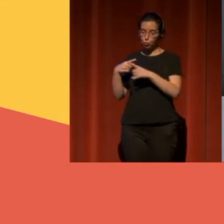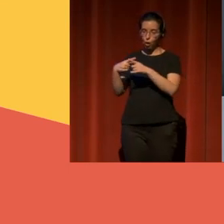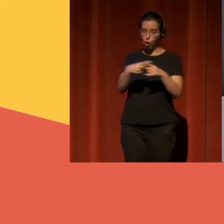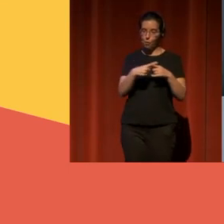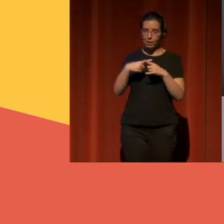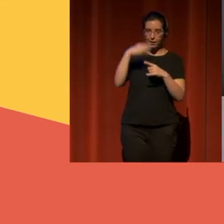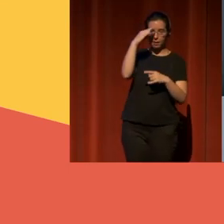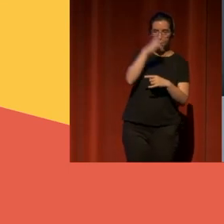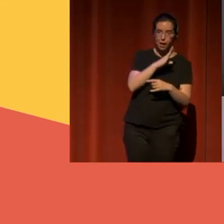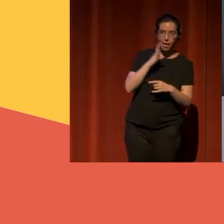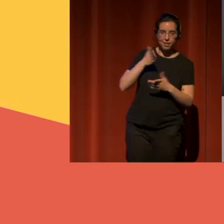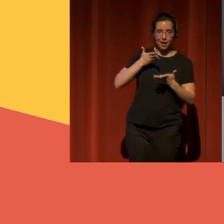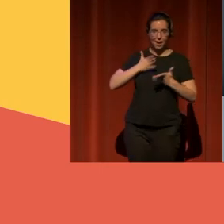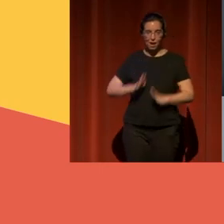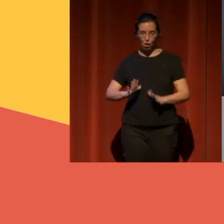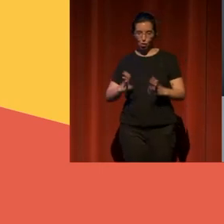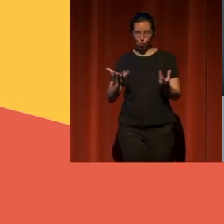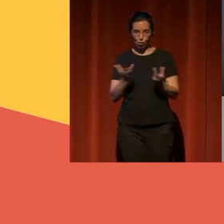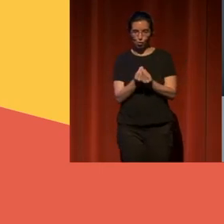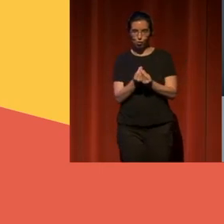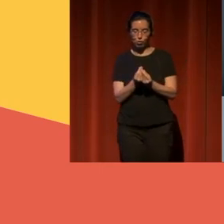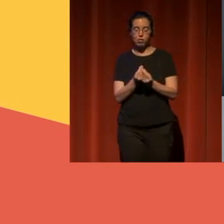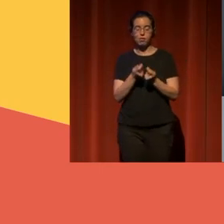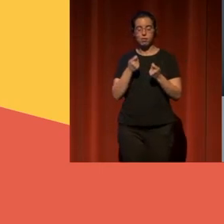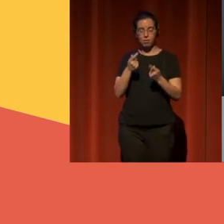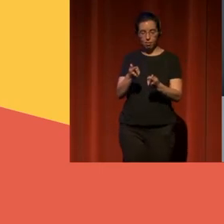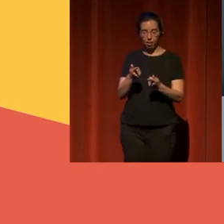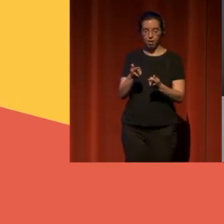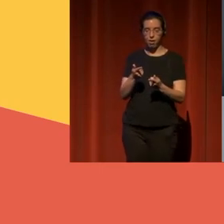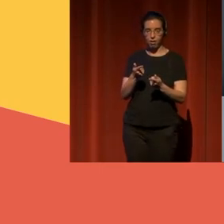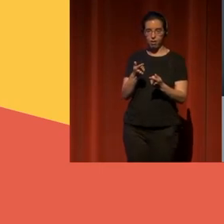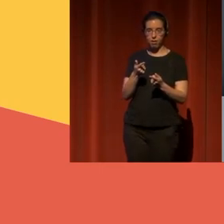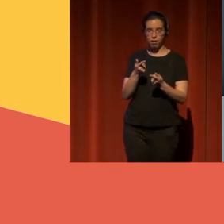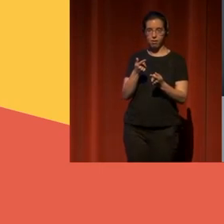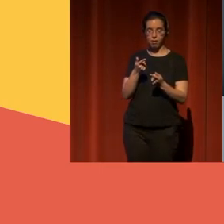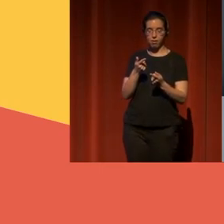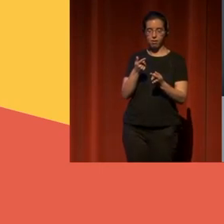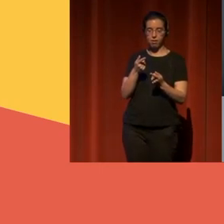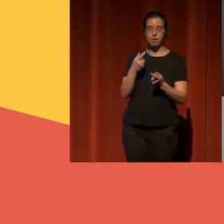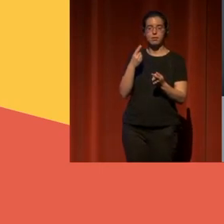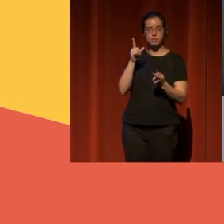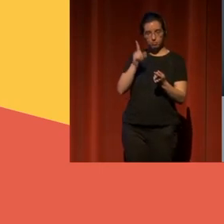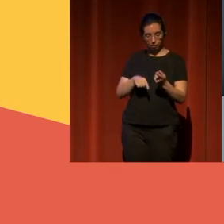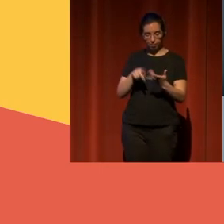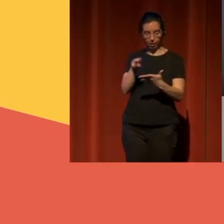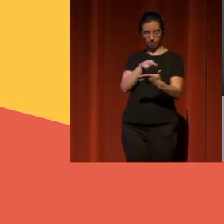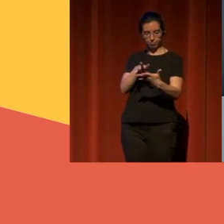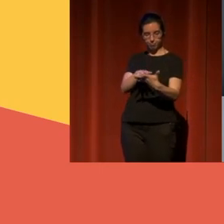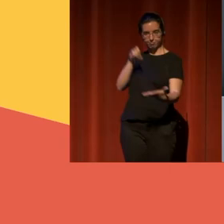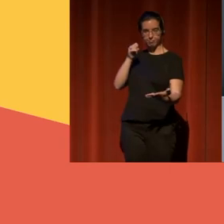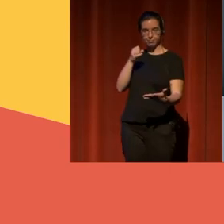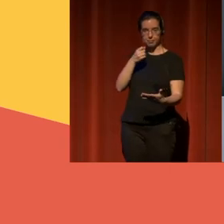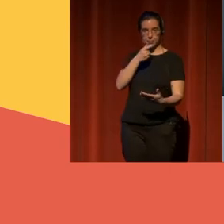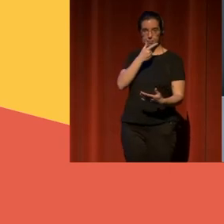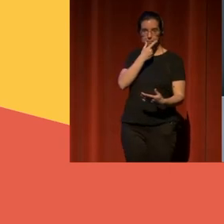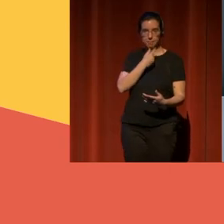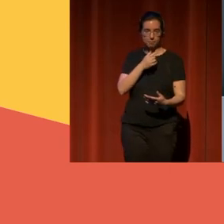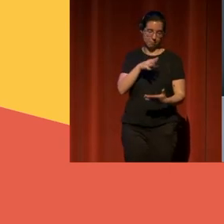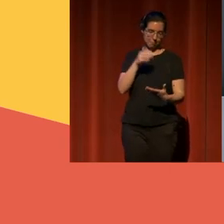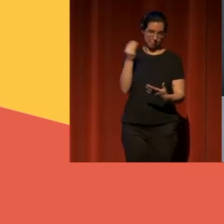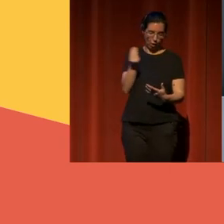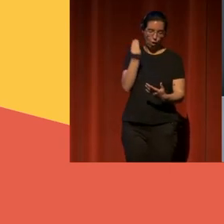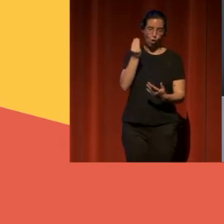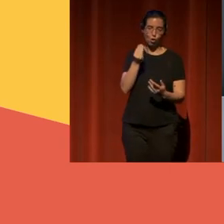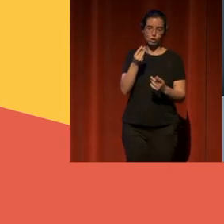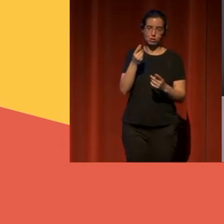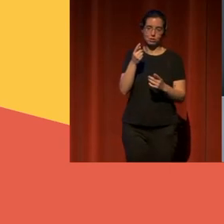padres e hijos, se ha visto que pueden favorecer un mejor rendimiento también en la comprensión lectora, siempre que se parta de una actitud positiva por parte